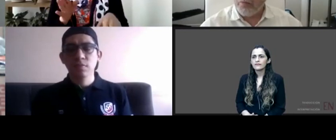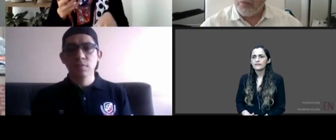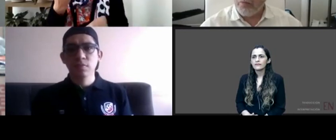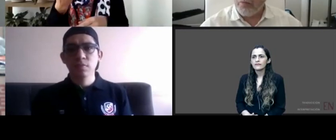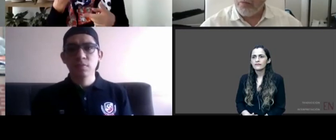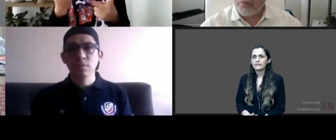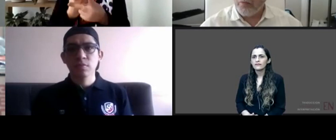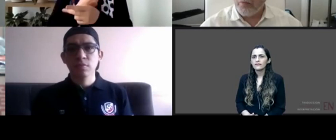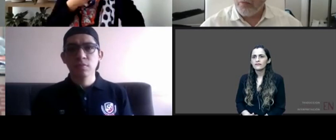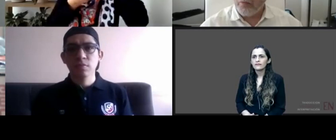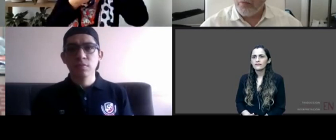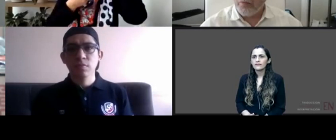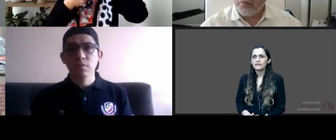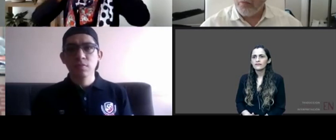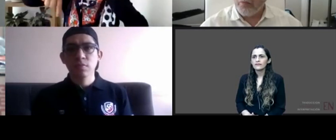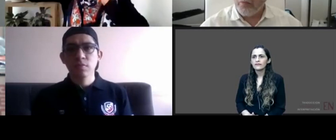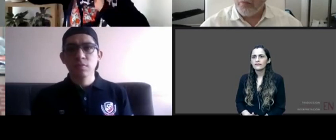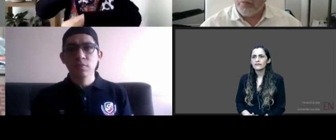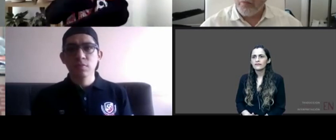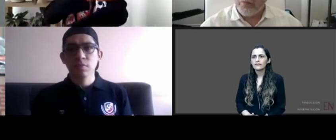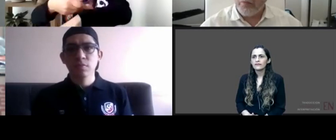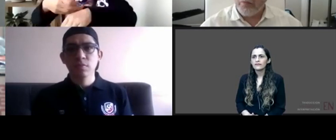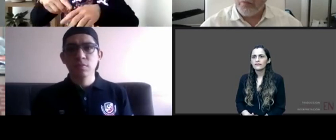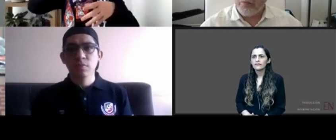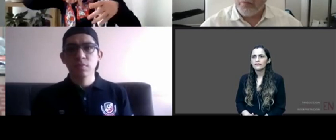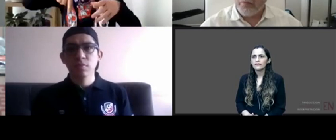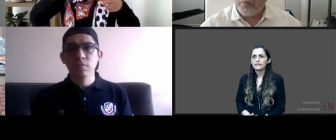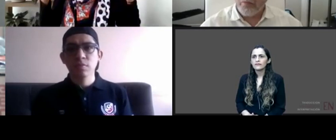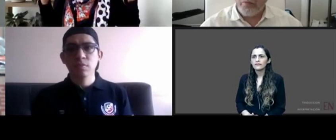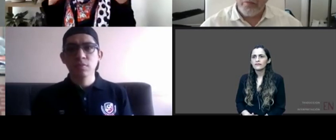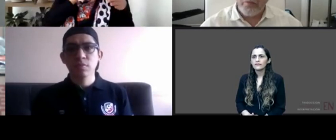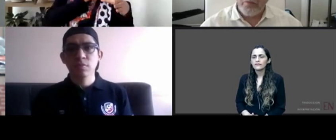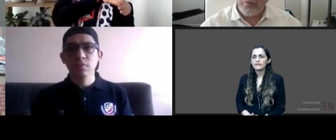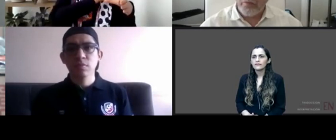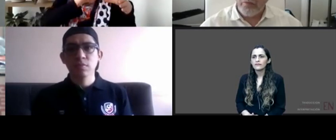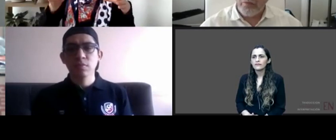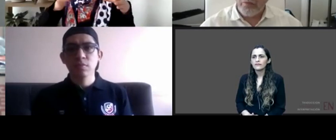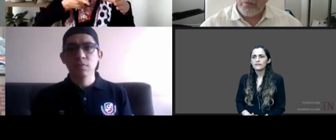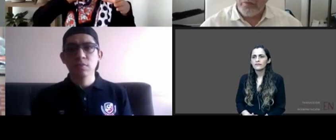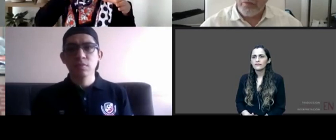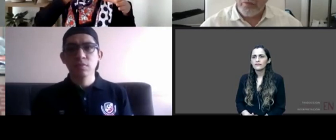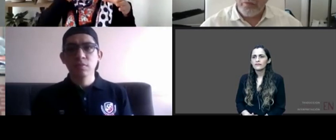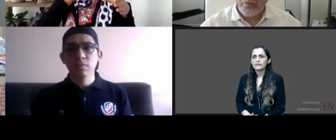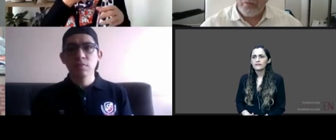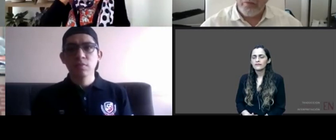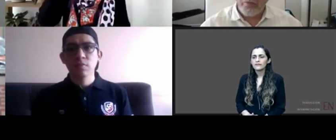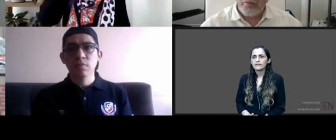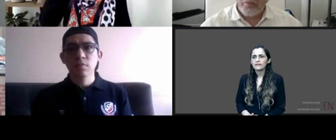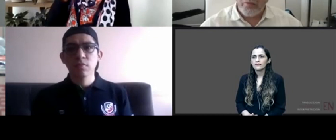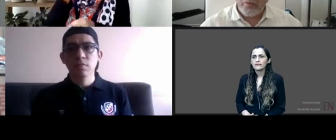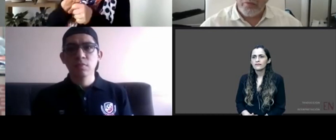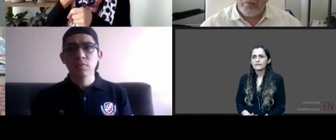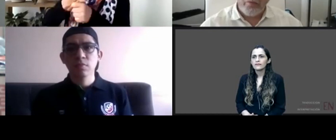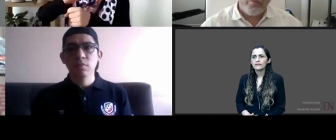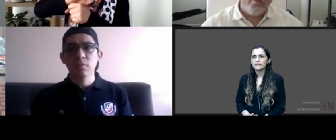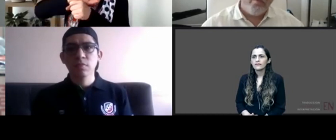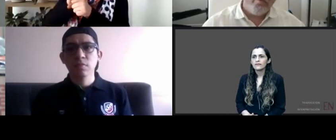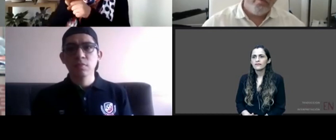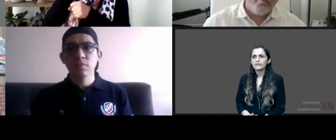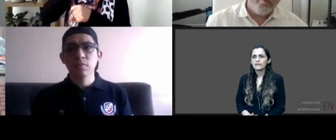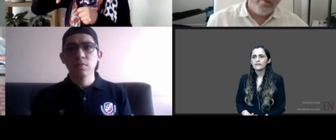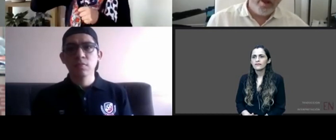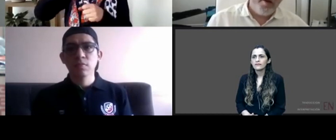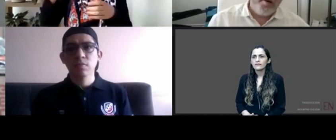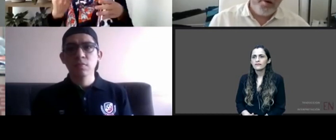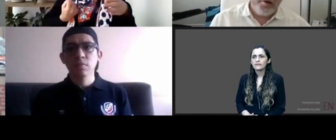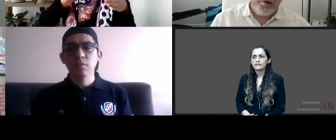oral y esta persona es el único integrante en la familia que no escucha, que se comunica de alguna otra forma. Entonces